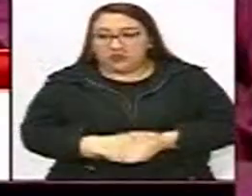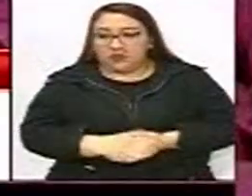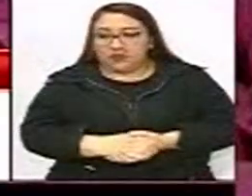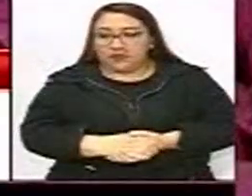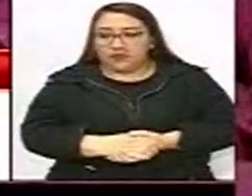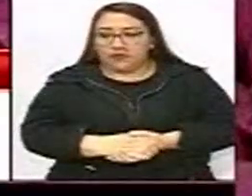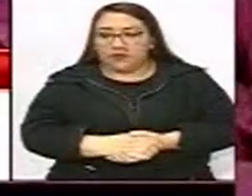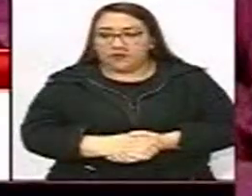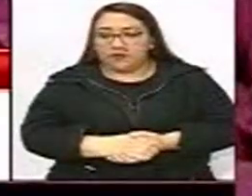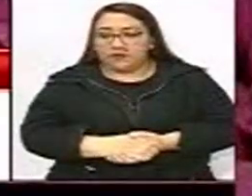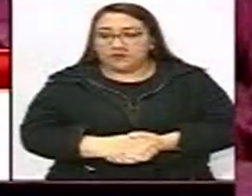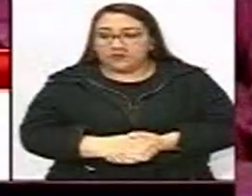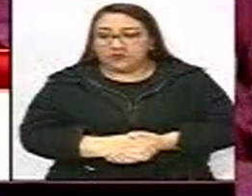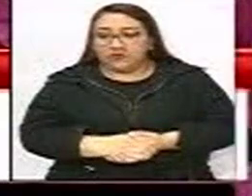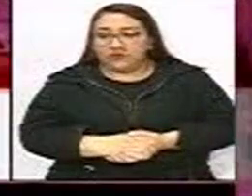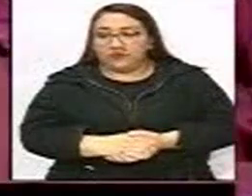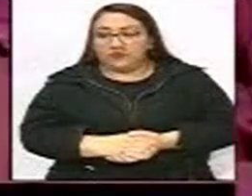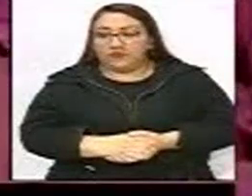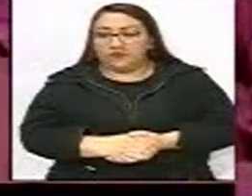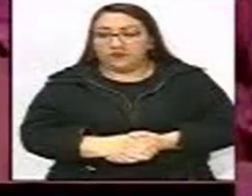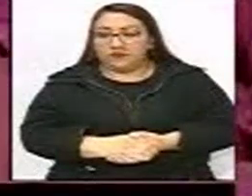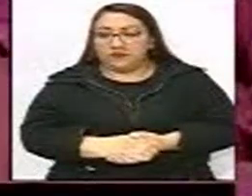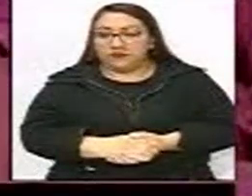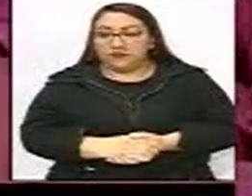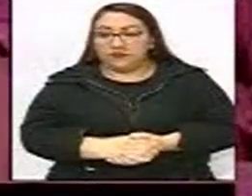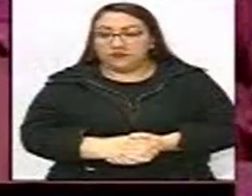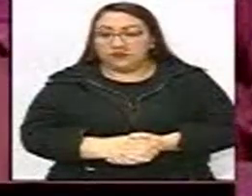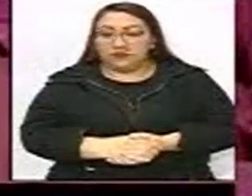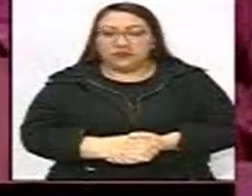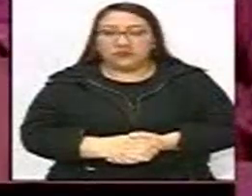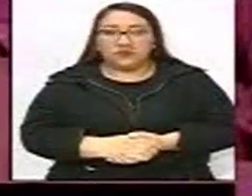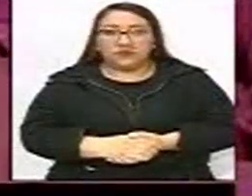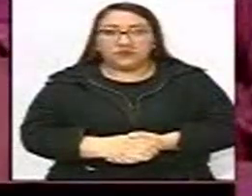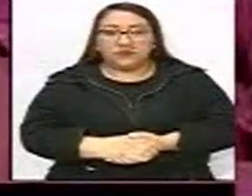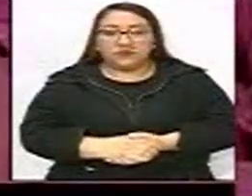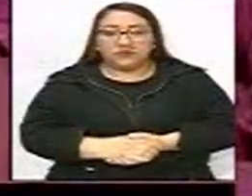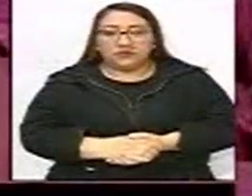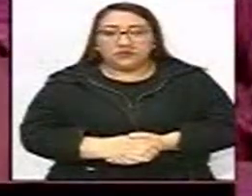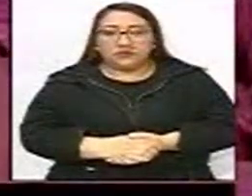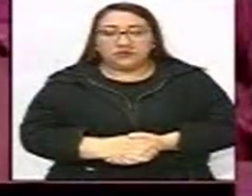favor. Puede continuar, señor presidente, y responder la pregunta.